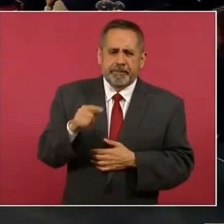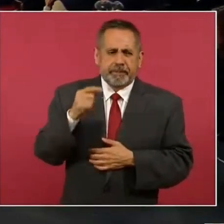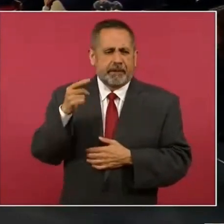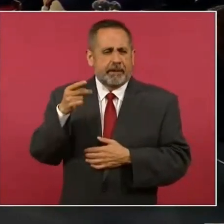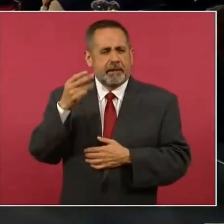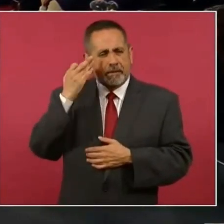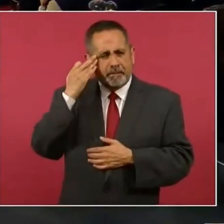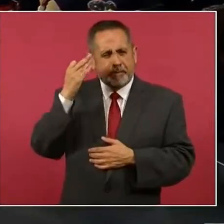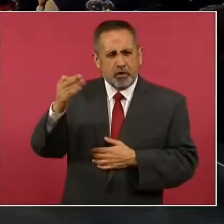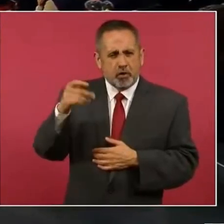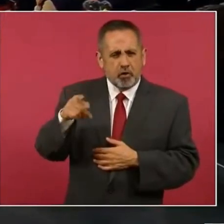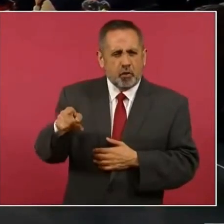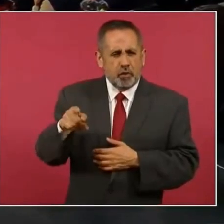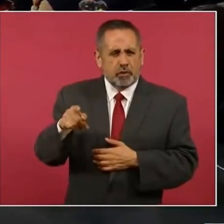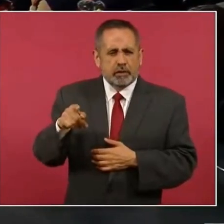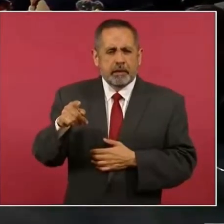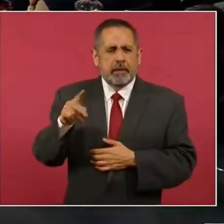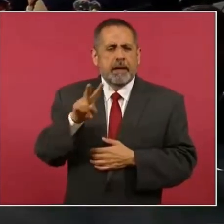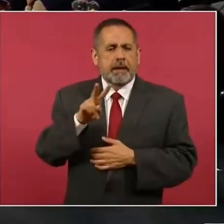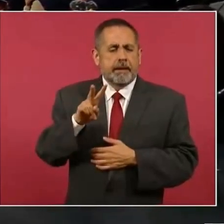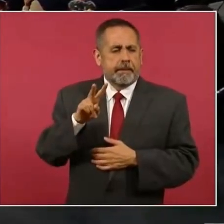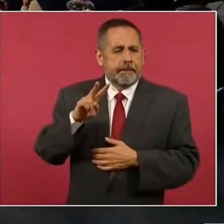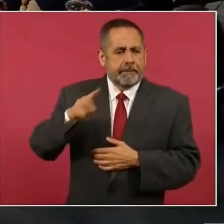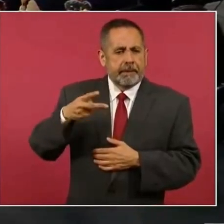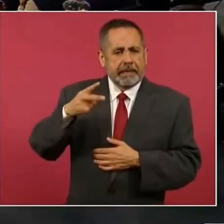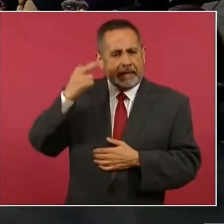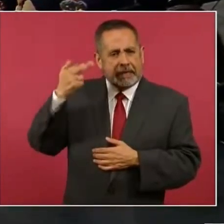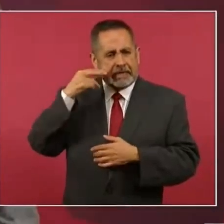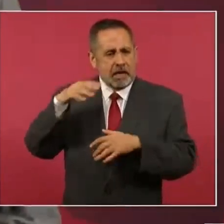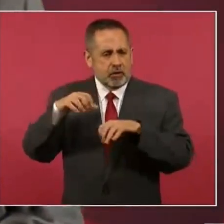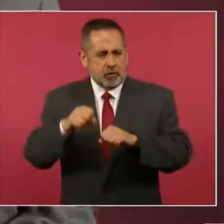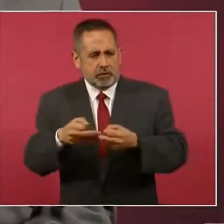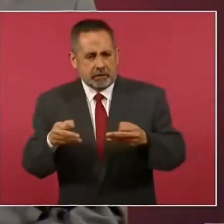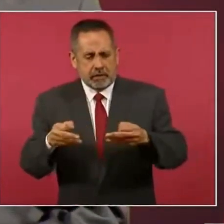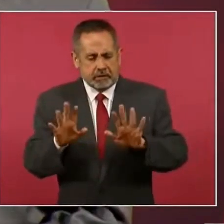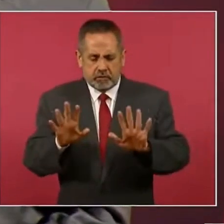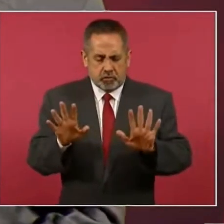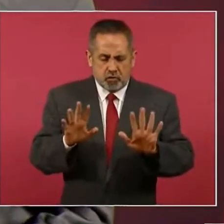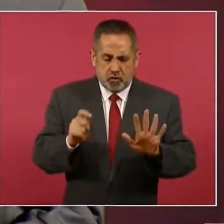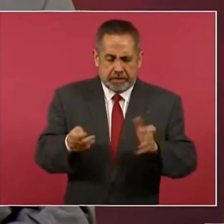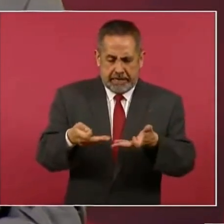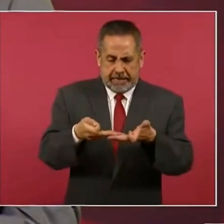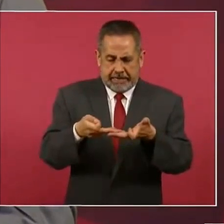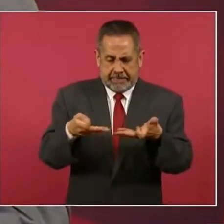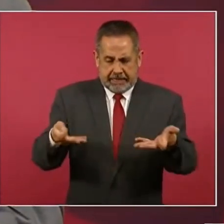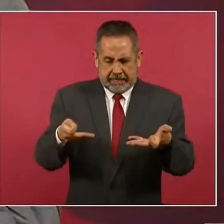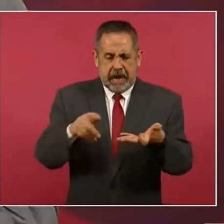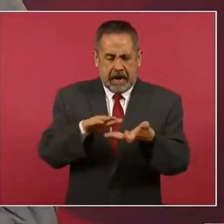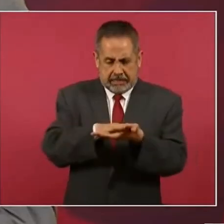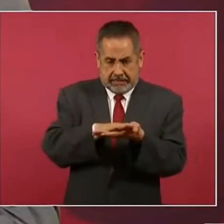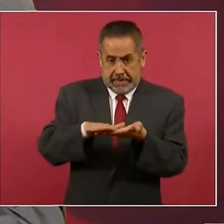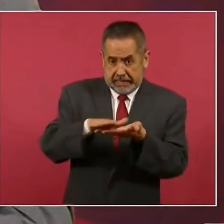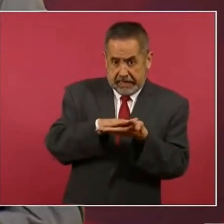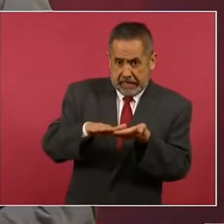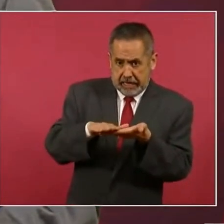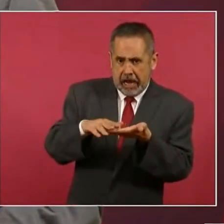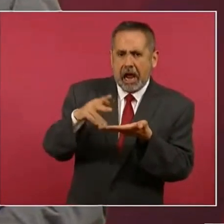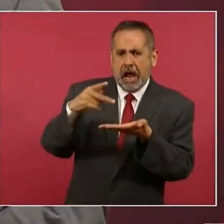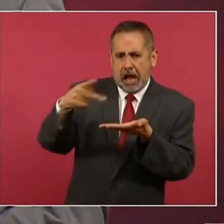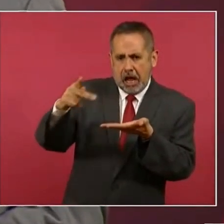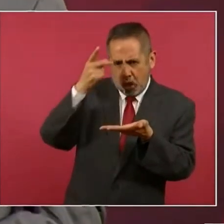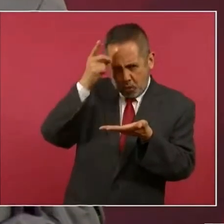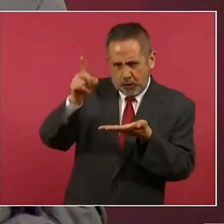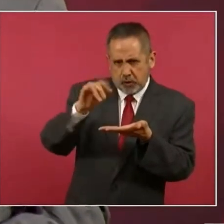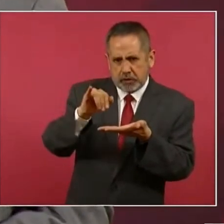colonial, durante el virreinato, de que la tierra era del propietario, pero